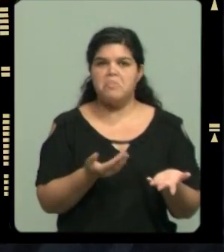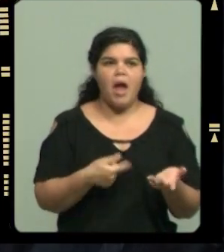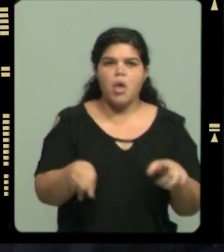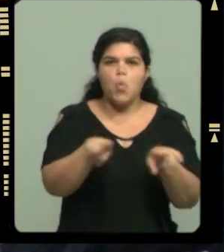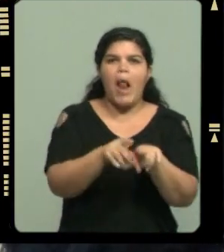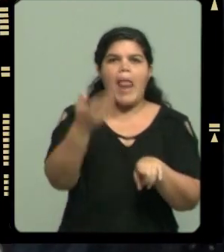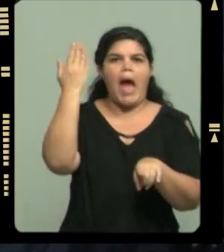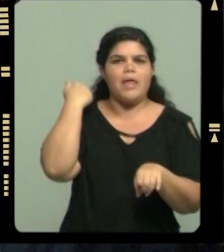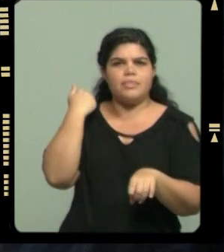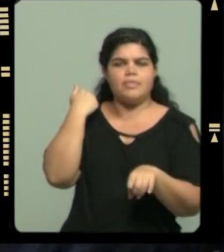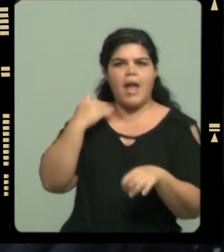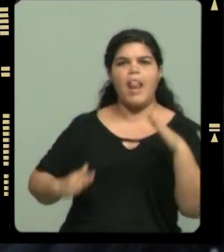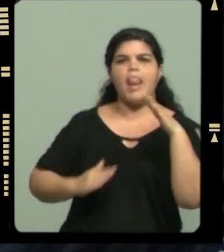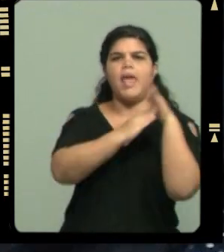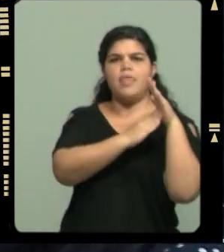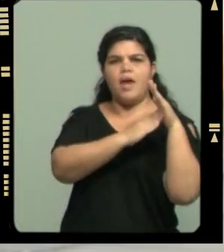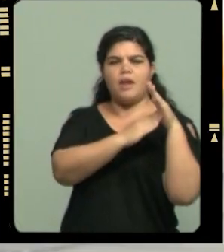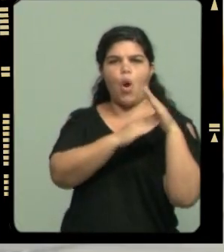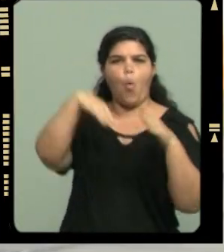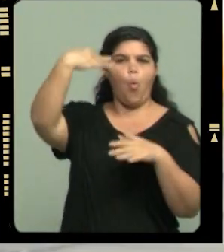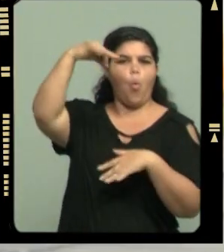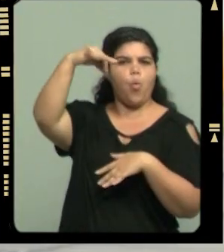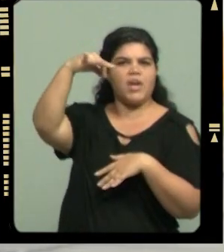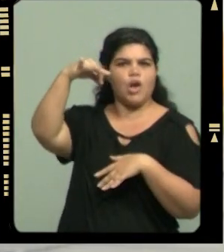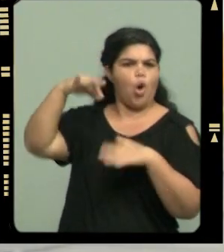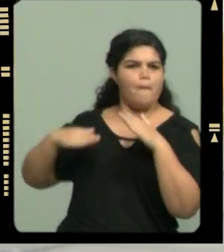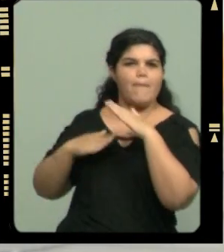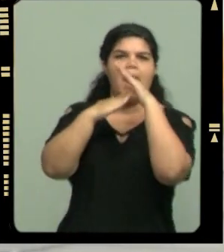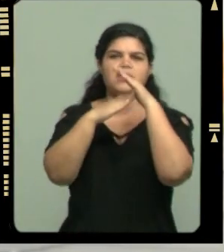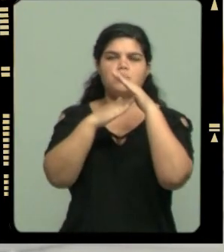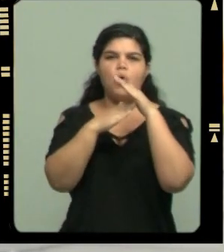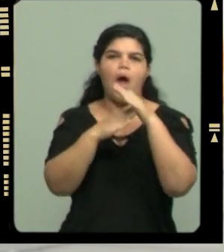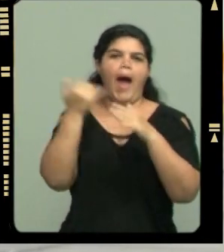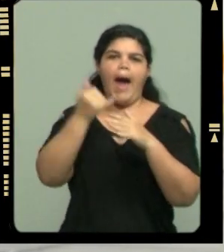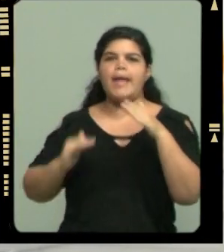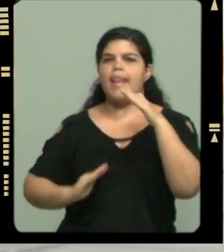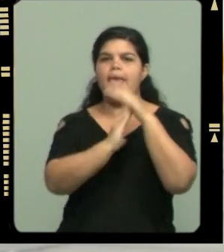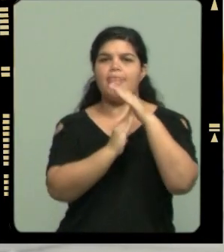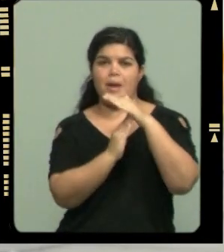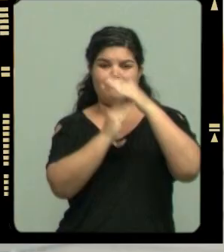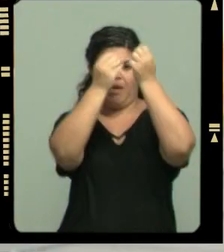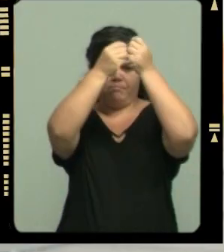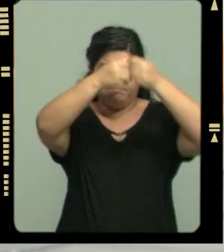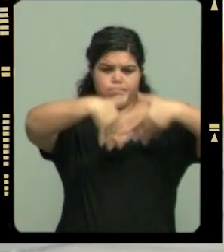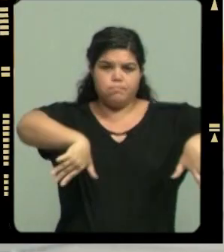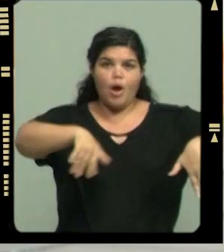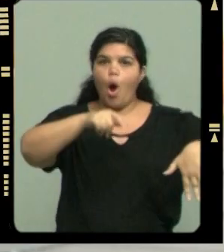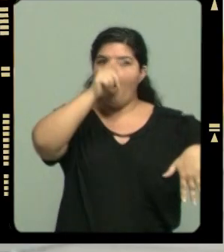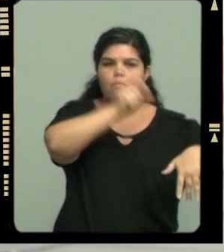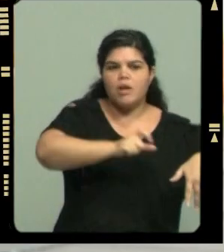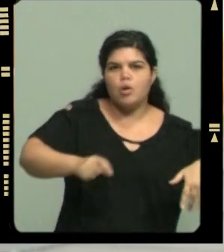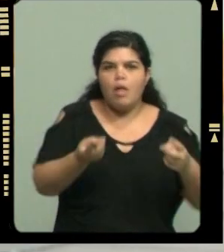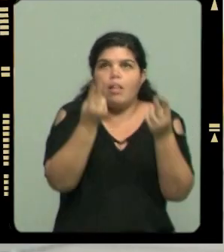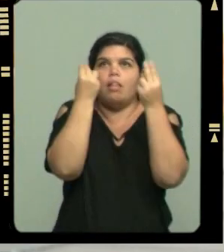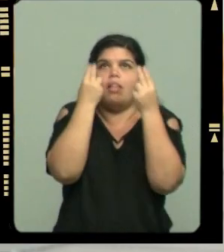vieja modalidad o esa vieja escuela de que los líderes eran tal vez uno, de que incluso era mucho más vertical el tema de por ahí lo